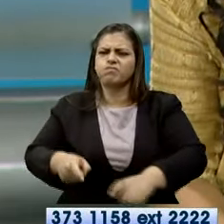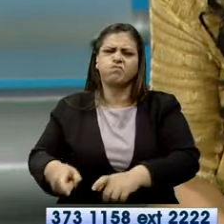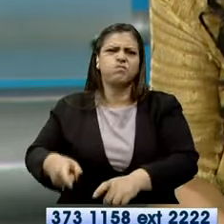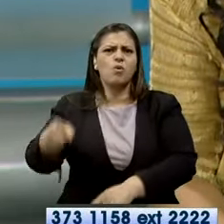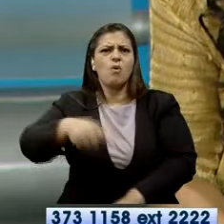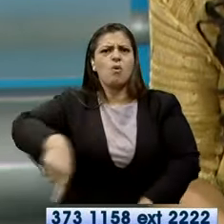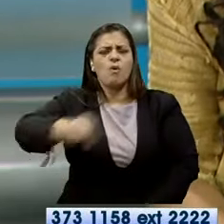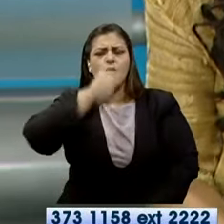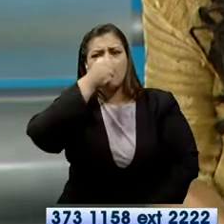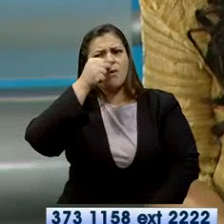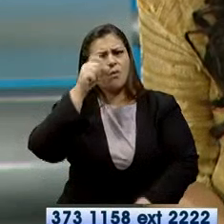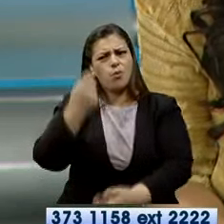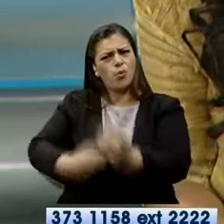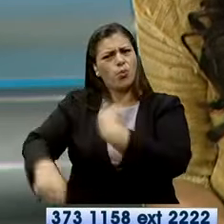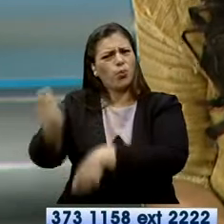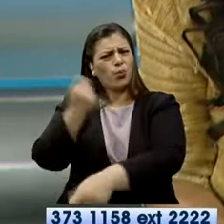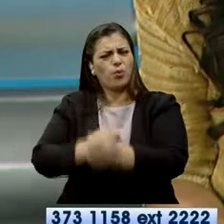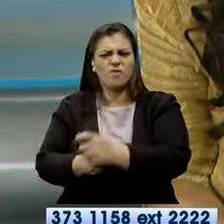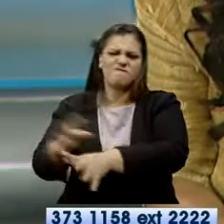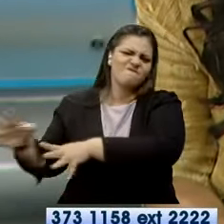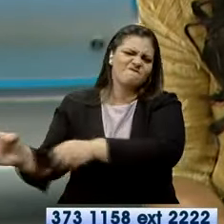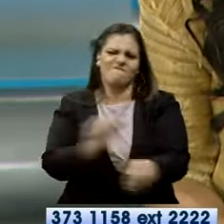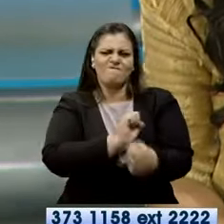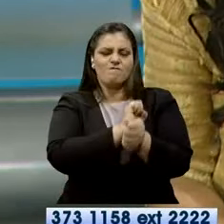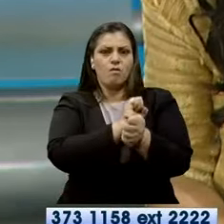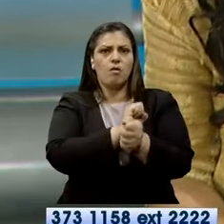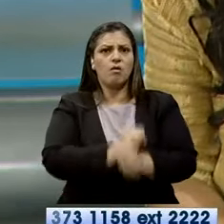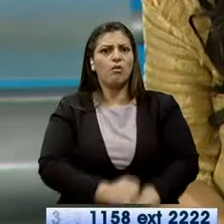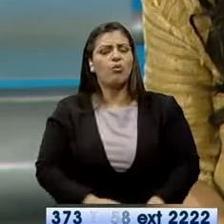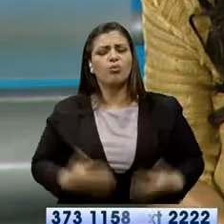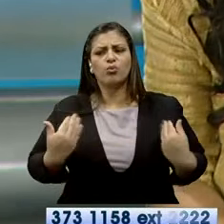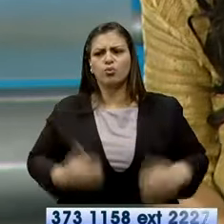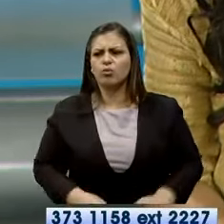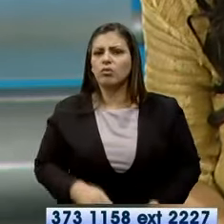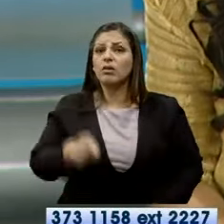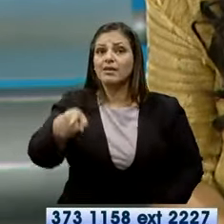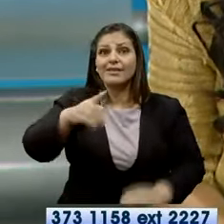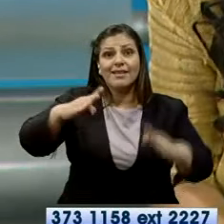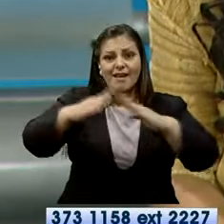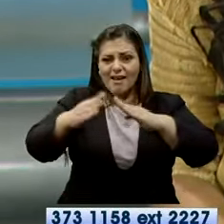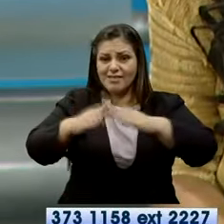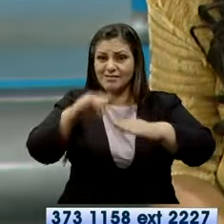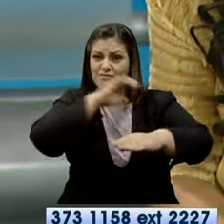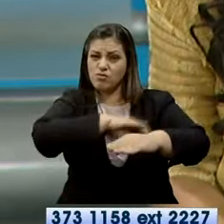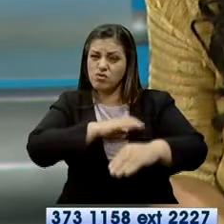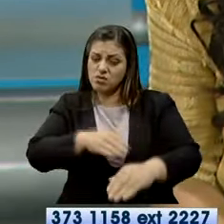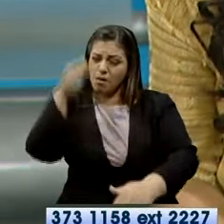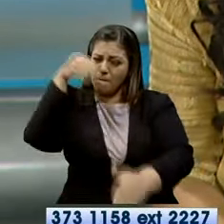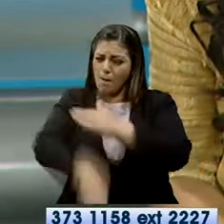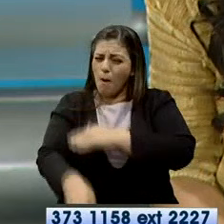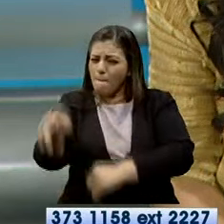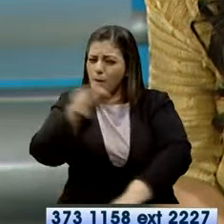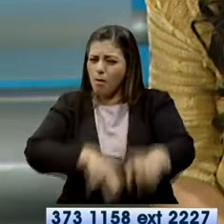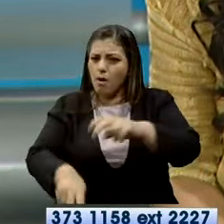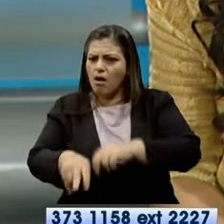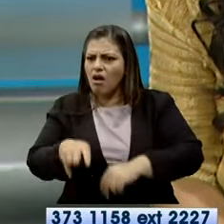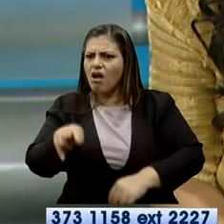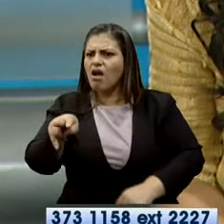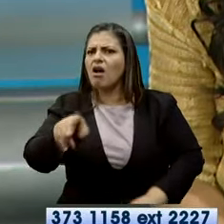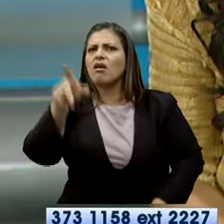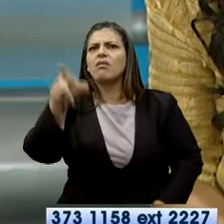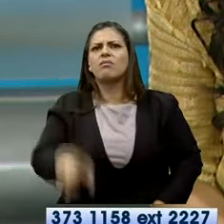de encontrar el alcaloide en las viviendas allanadas, también se halló, escuche bien, a una persona encadenada. Aquí los detalles.